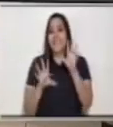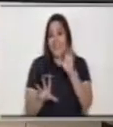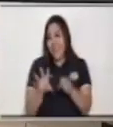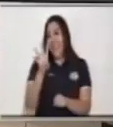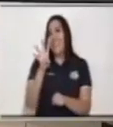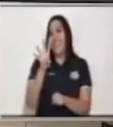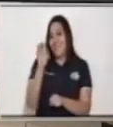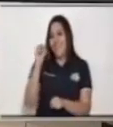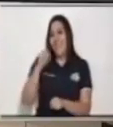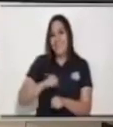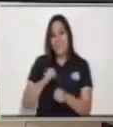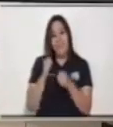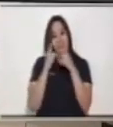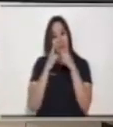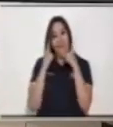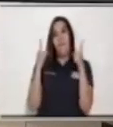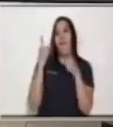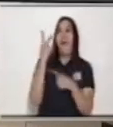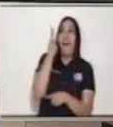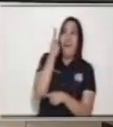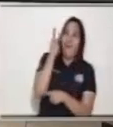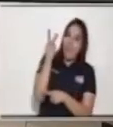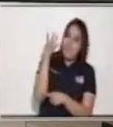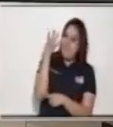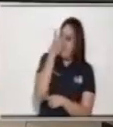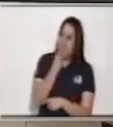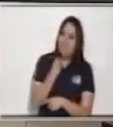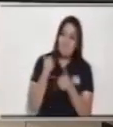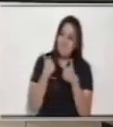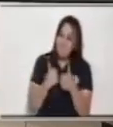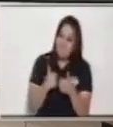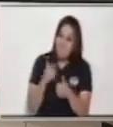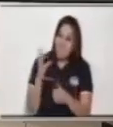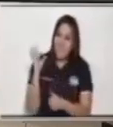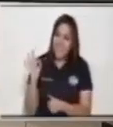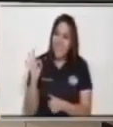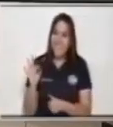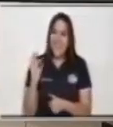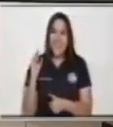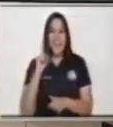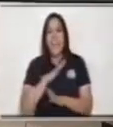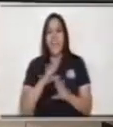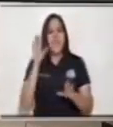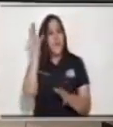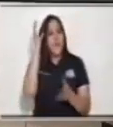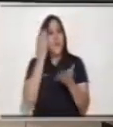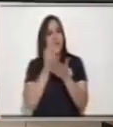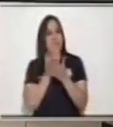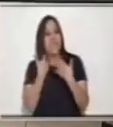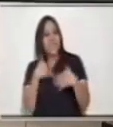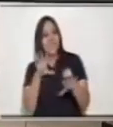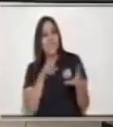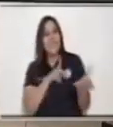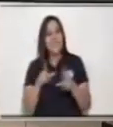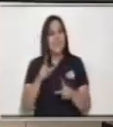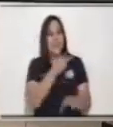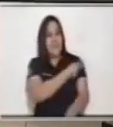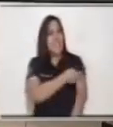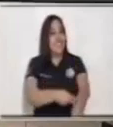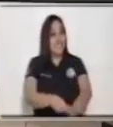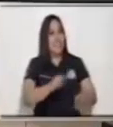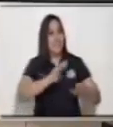14. ¡Me sorprendes! ¡Excelente! Creo que ya están listos para la historia matemática.